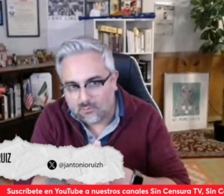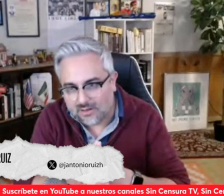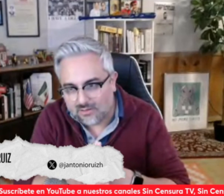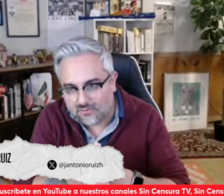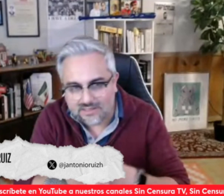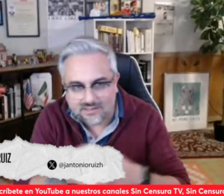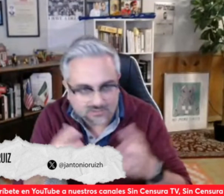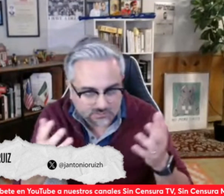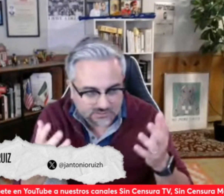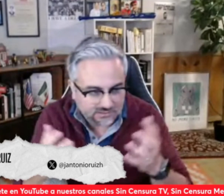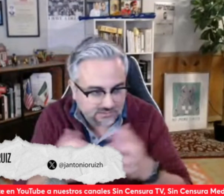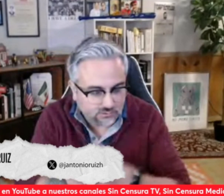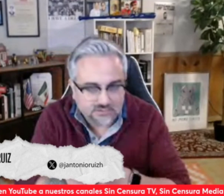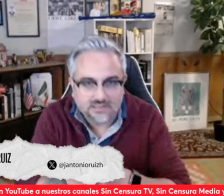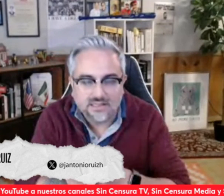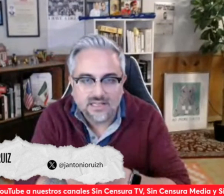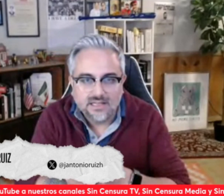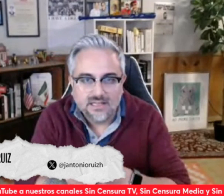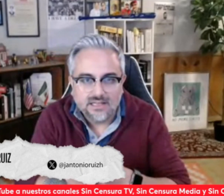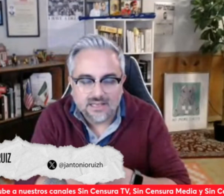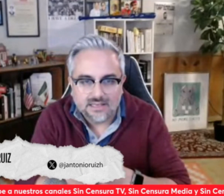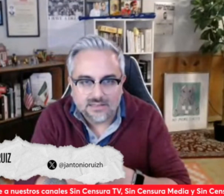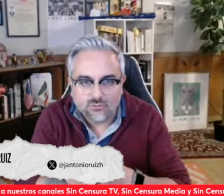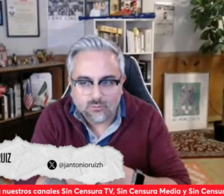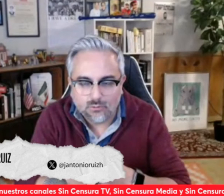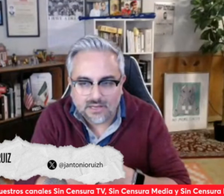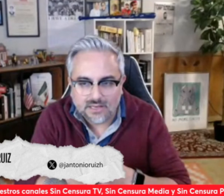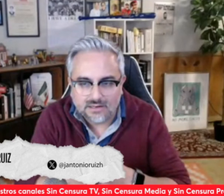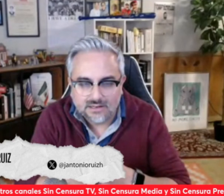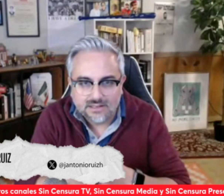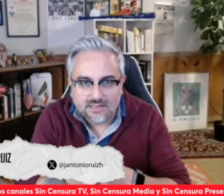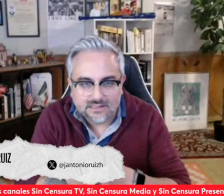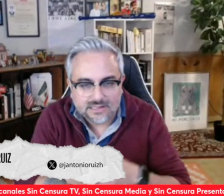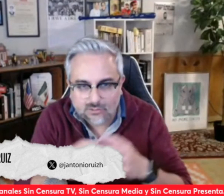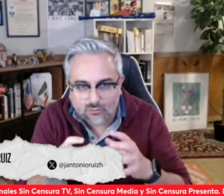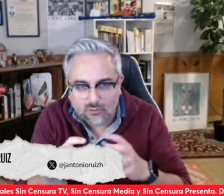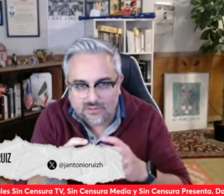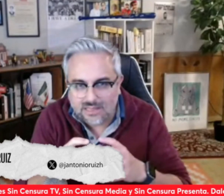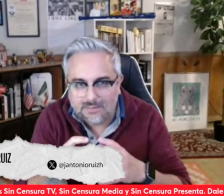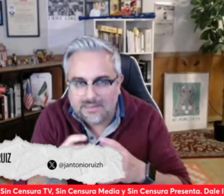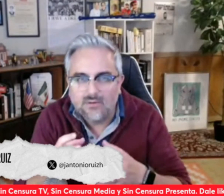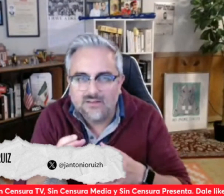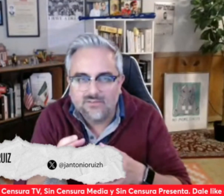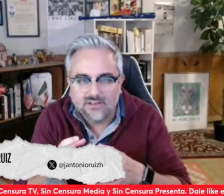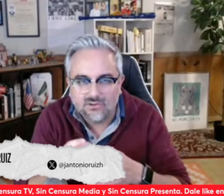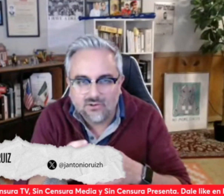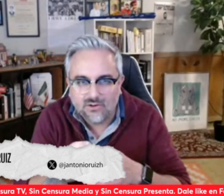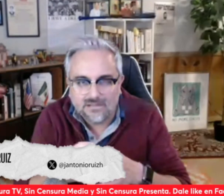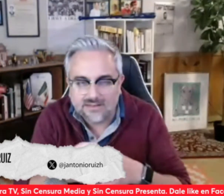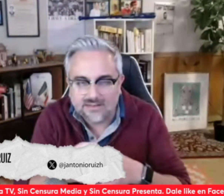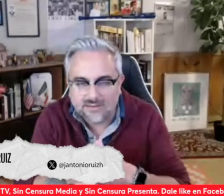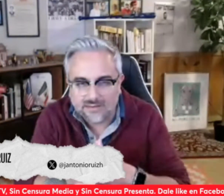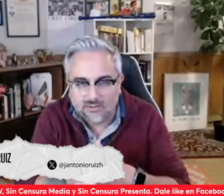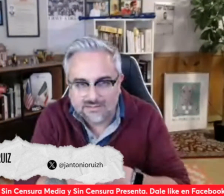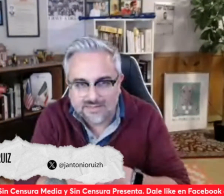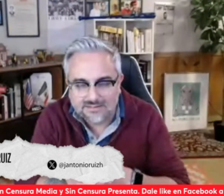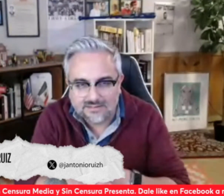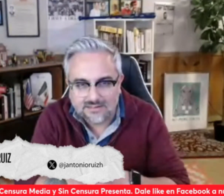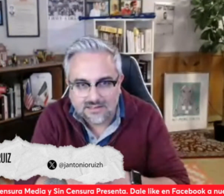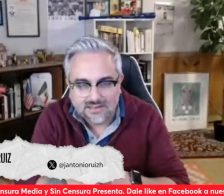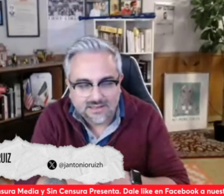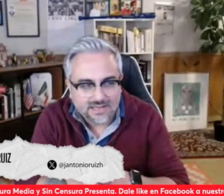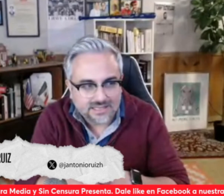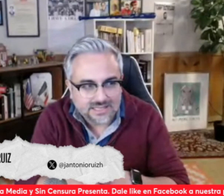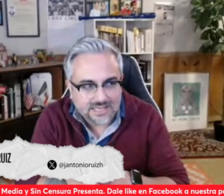encabezado por Adolf Hitler después de que se suicida ahí en su búnker, de todos modos quedaban algunas facciones, algunas células